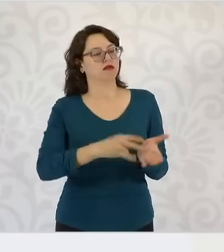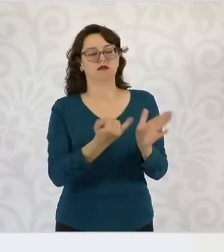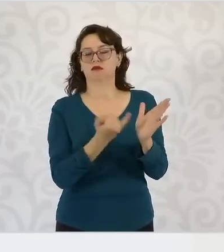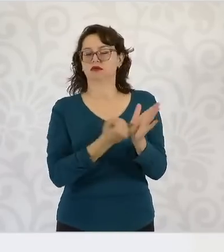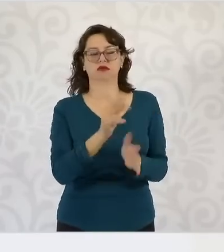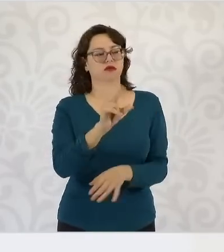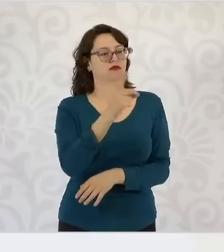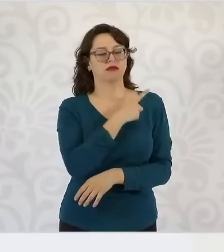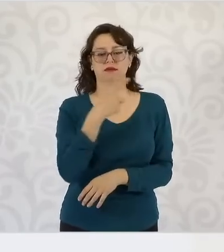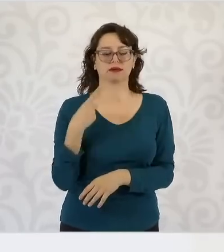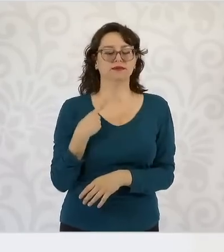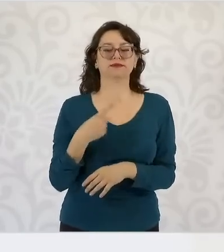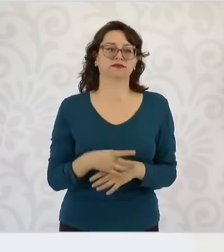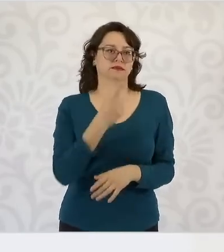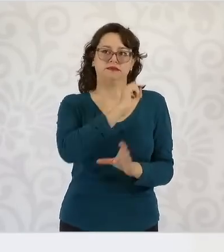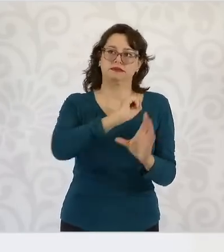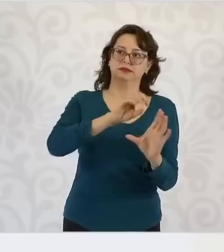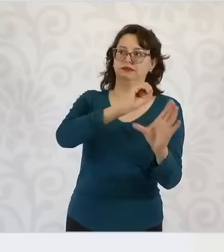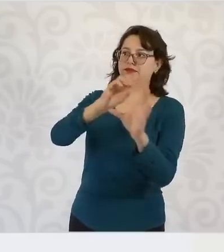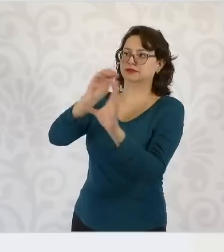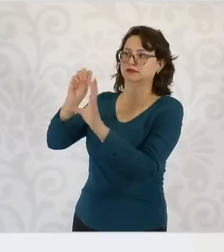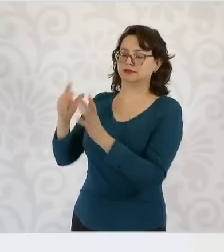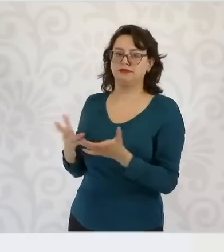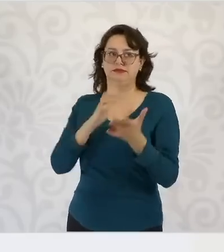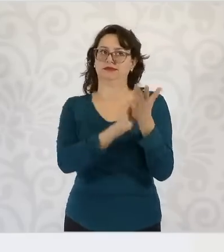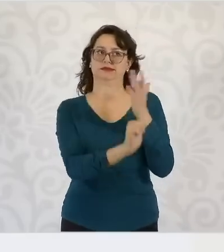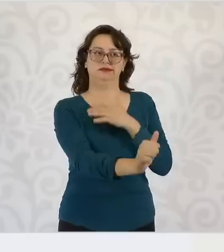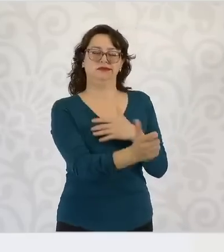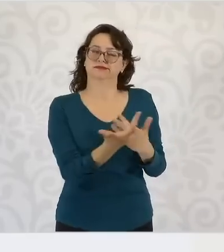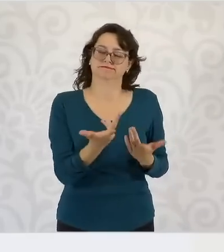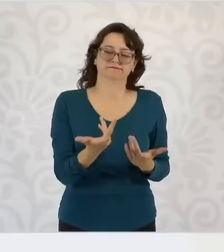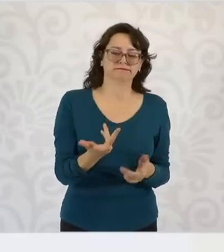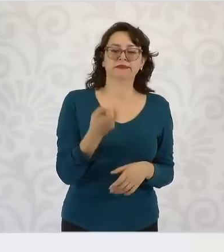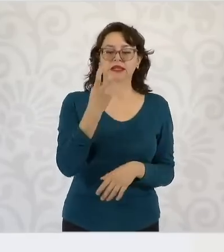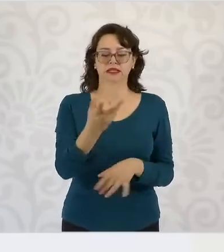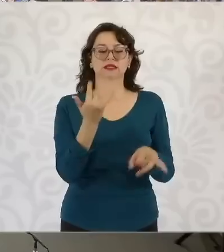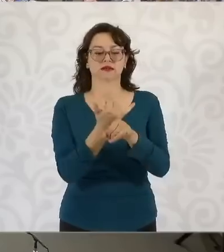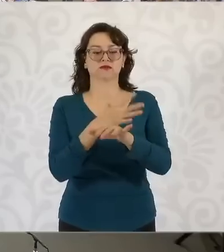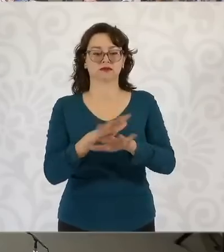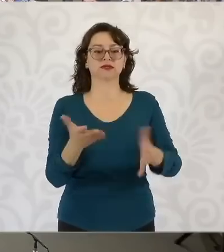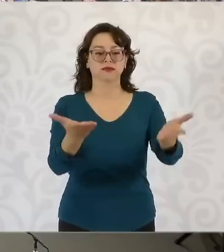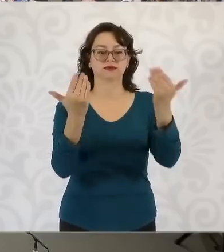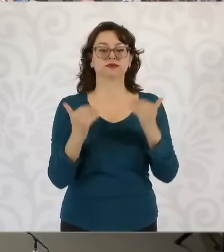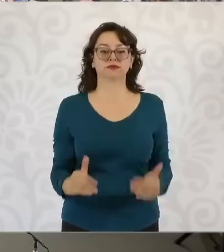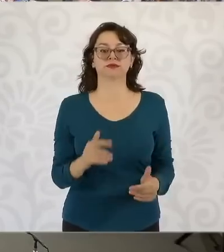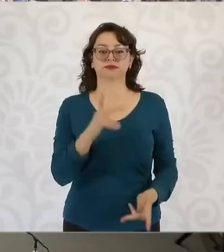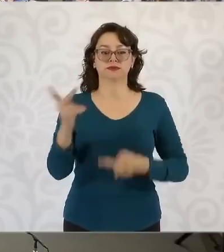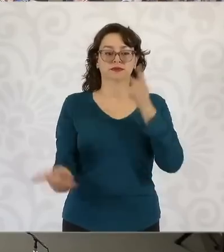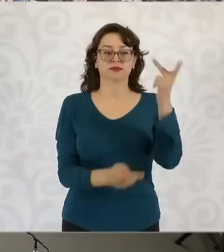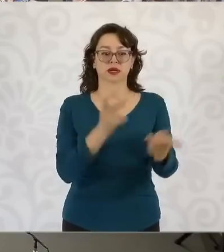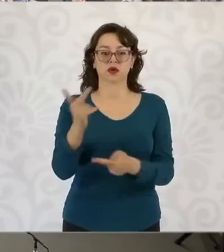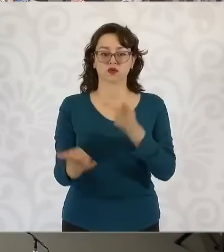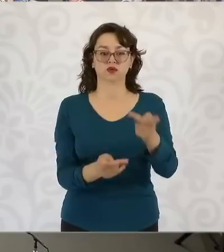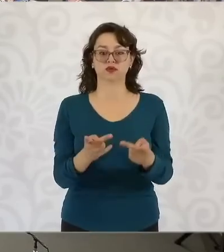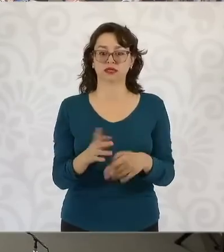paisanos a sus familias en México. Bueno, esta es la información y ahora sí vamos a las preguntas, ahora sí de